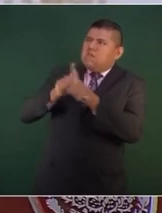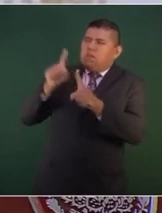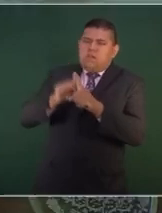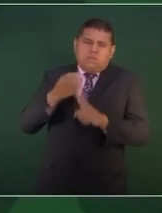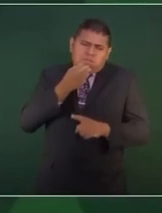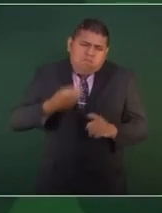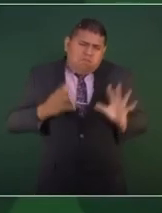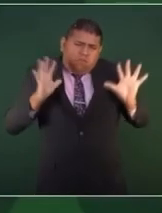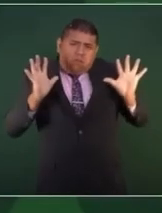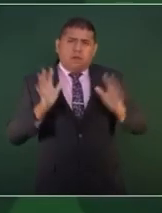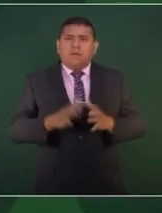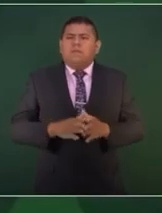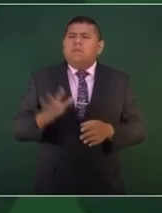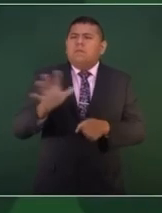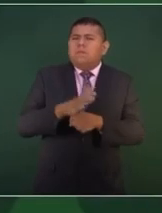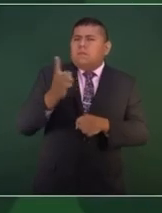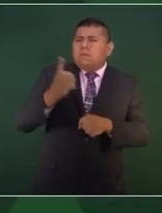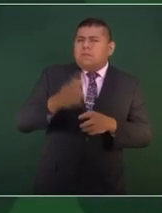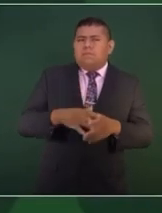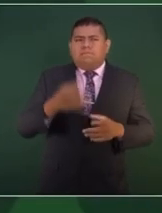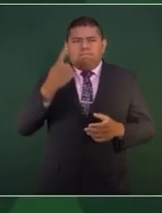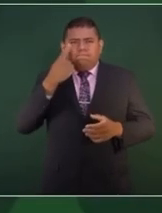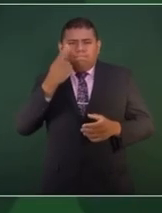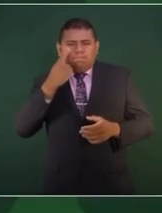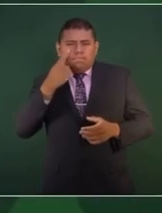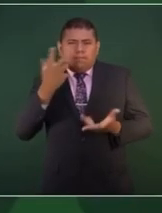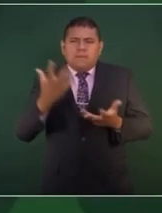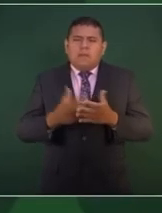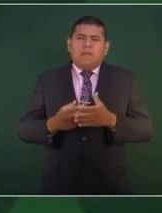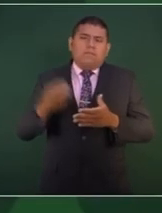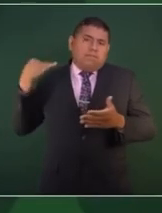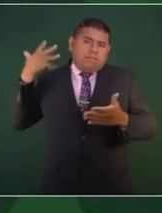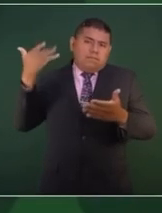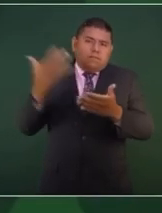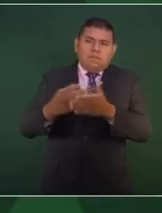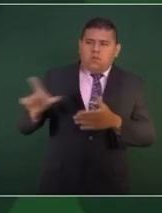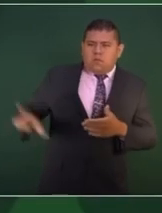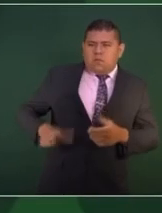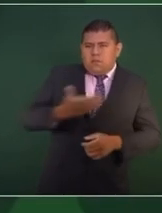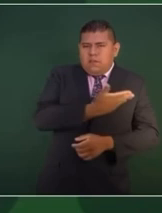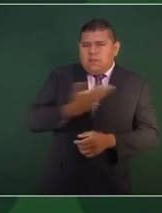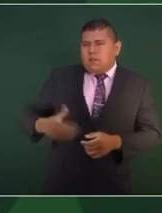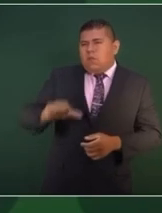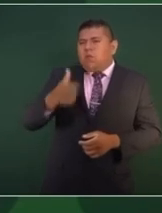que durante el gobierno de Calderón